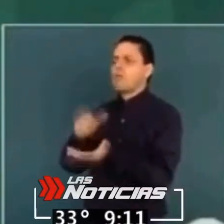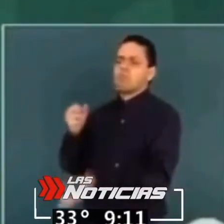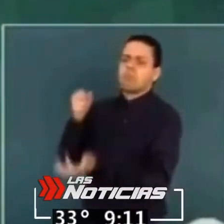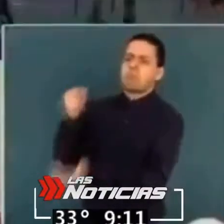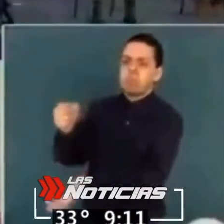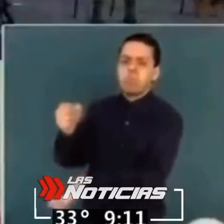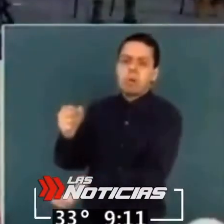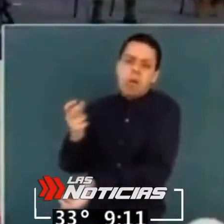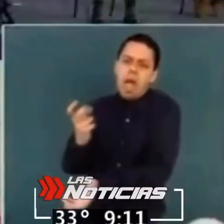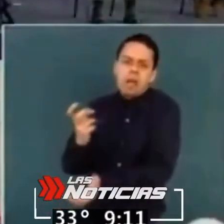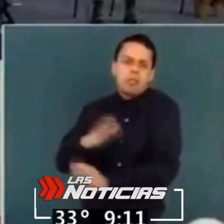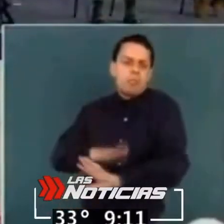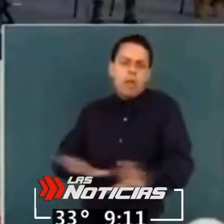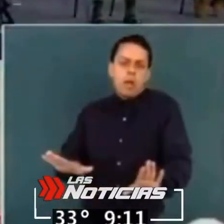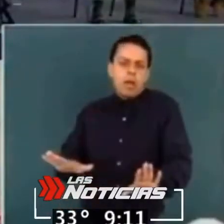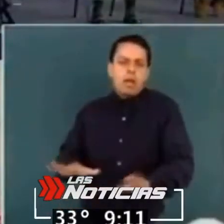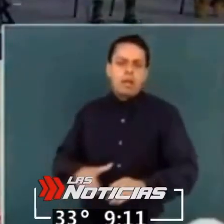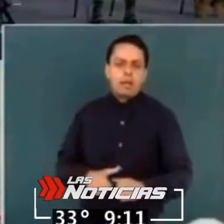básicamente.